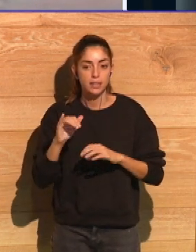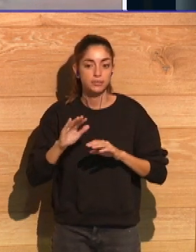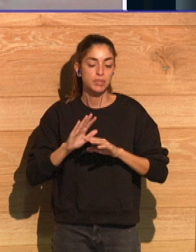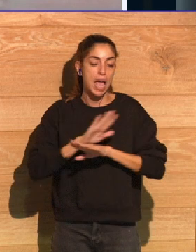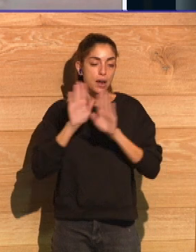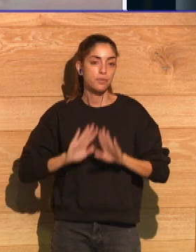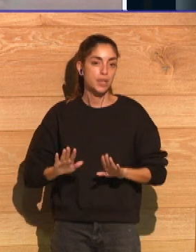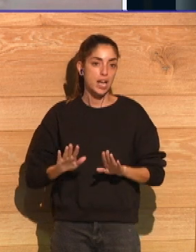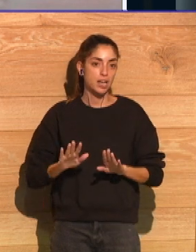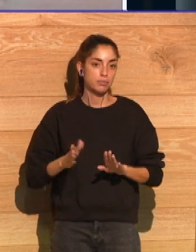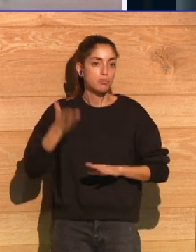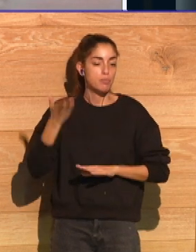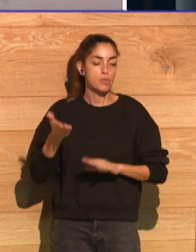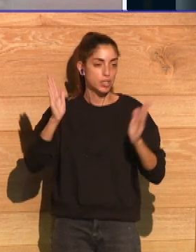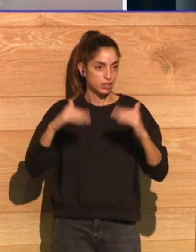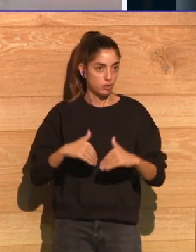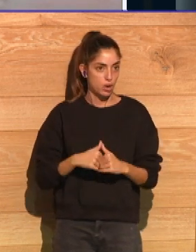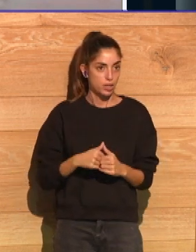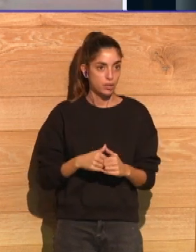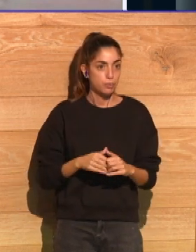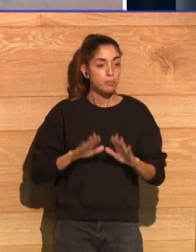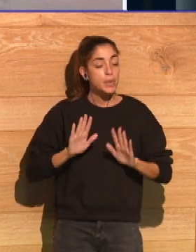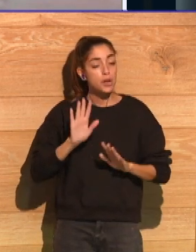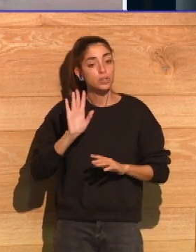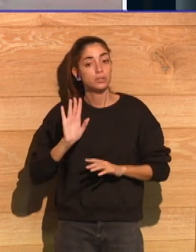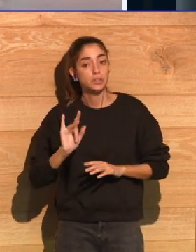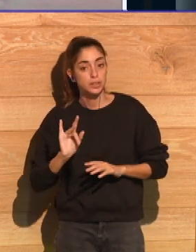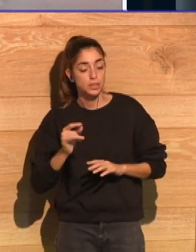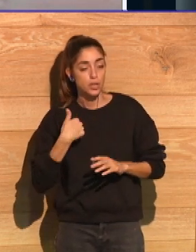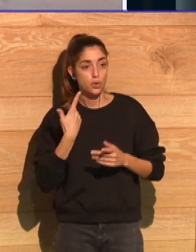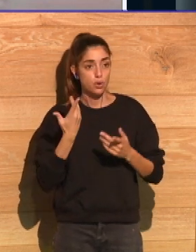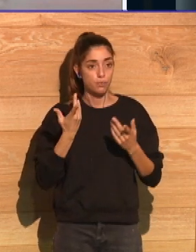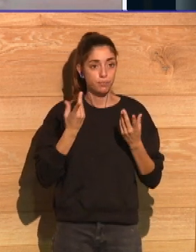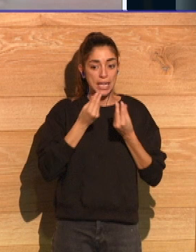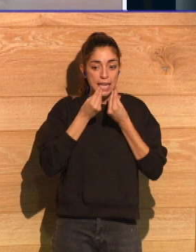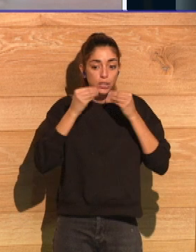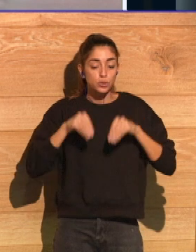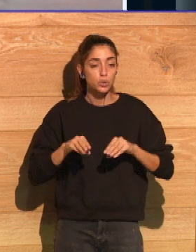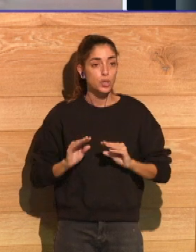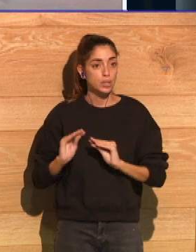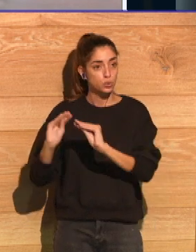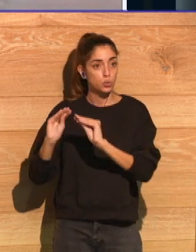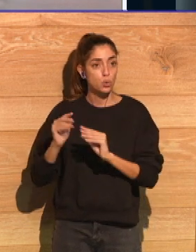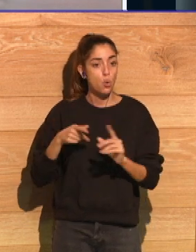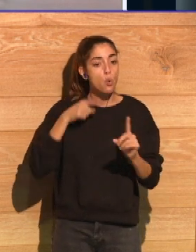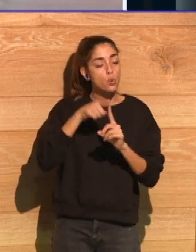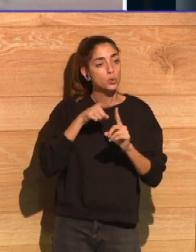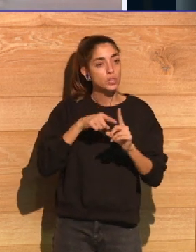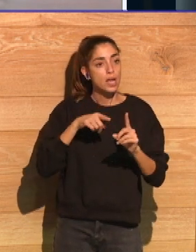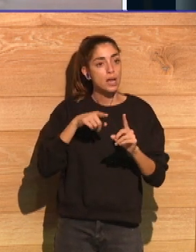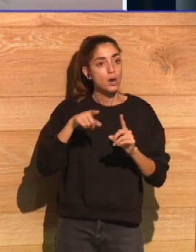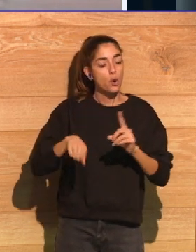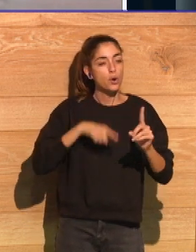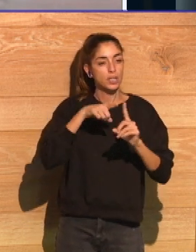No fue tan trascendental, pero sí que utilicé la historia para hablar de esa idea de lo trascendental, de ir